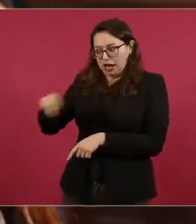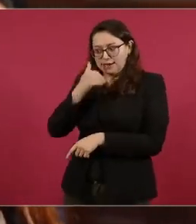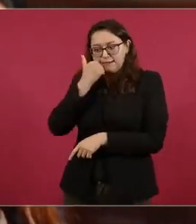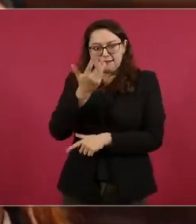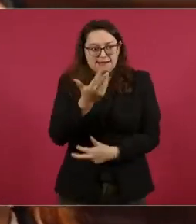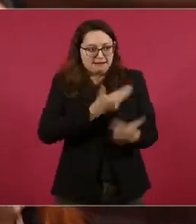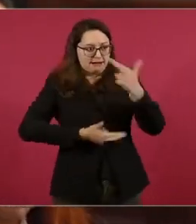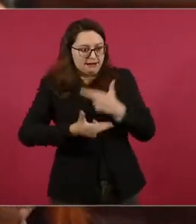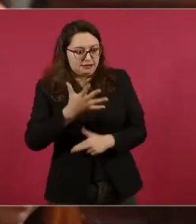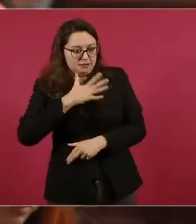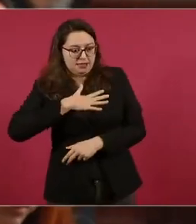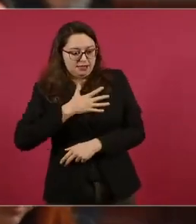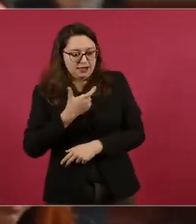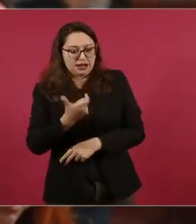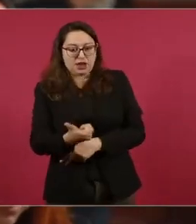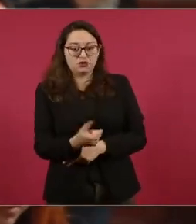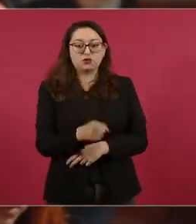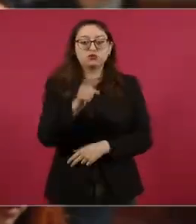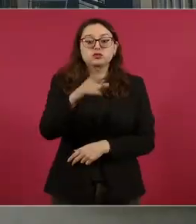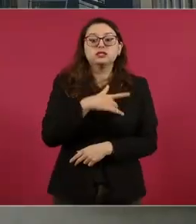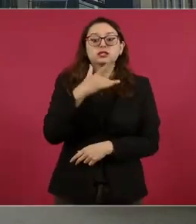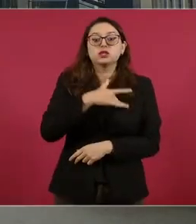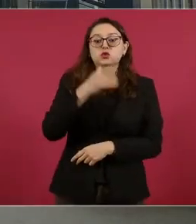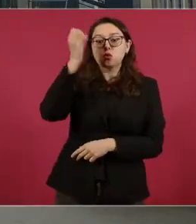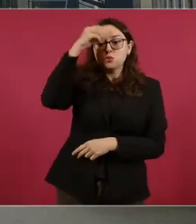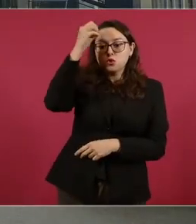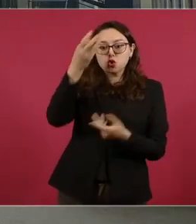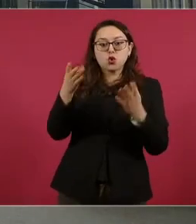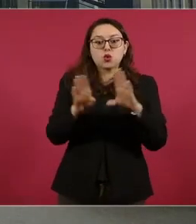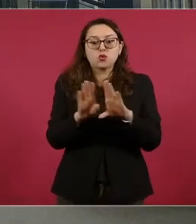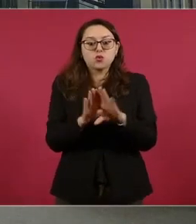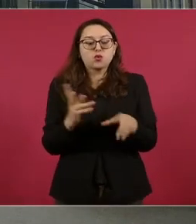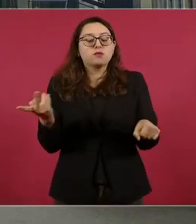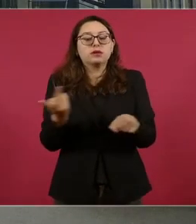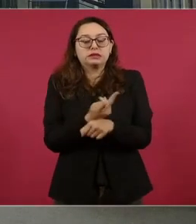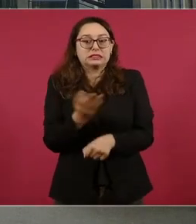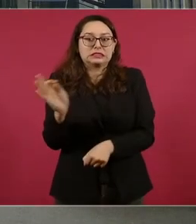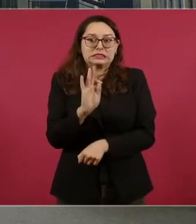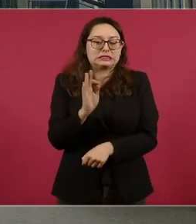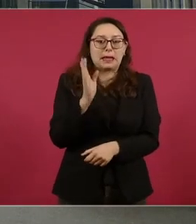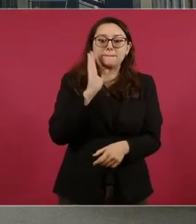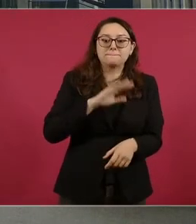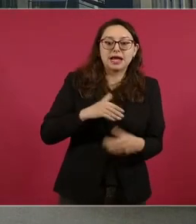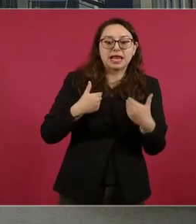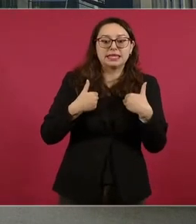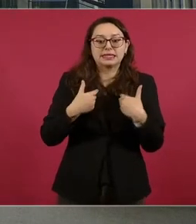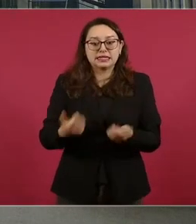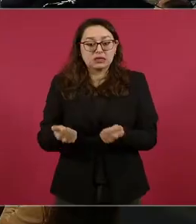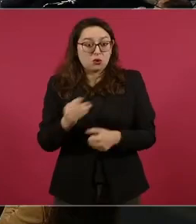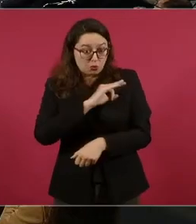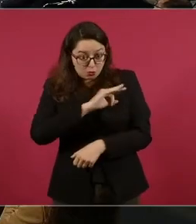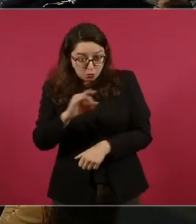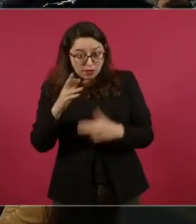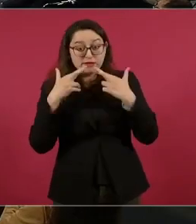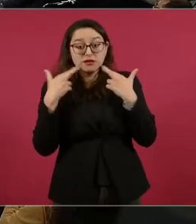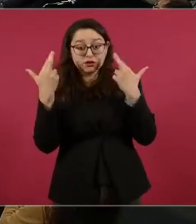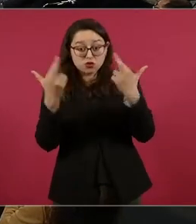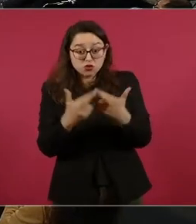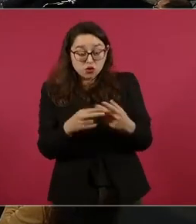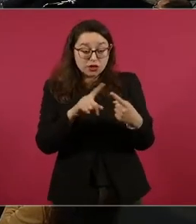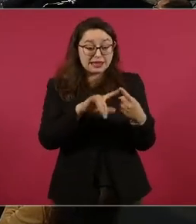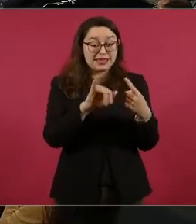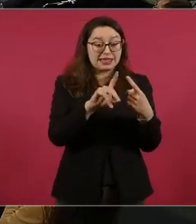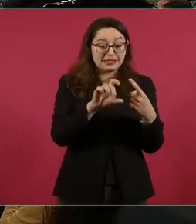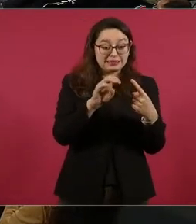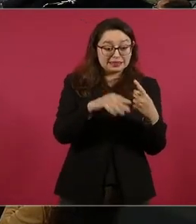de su daño qué qué opinión tiene presidente o si nos puede usted decir si se podría ser la mesa entre el indep la